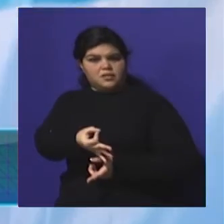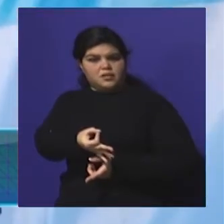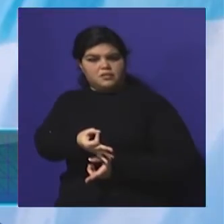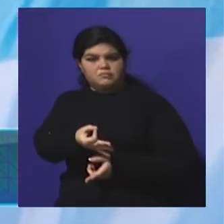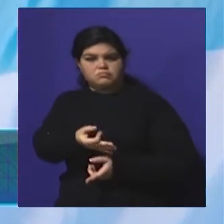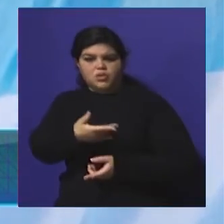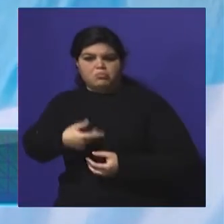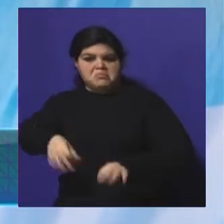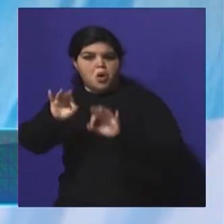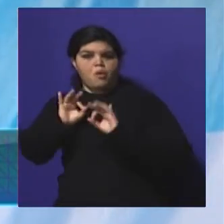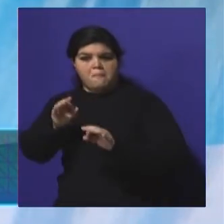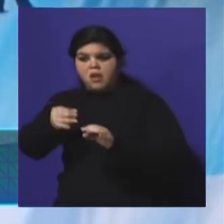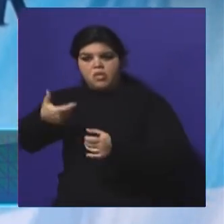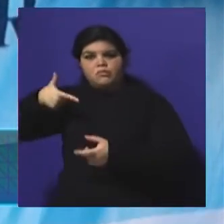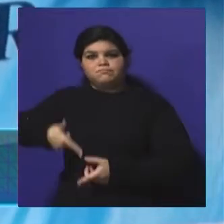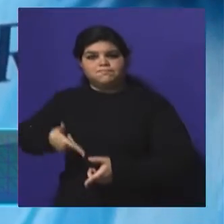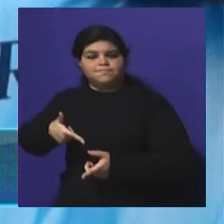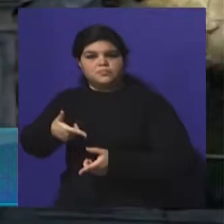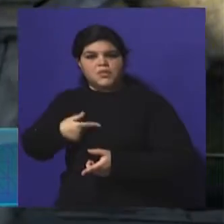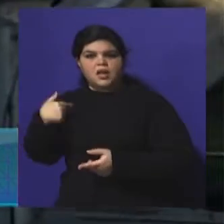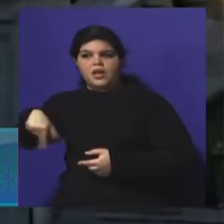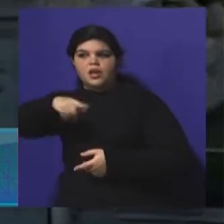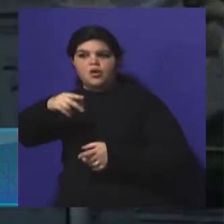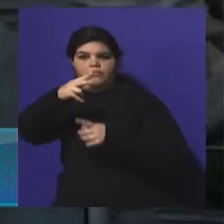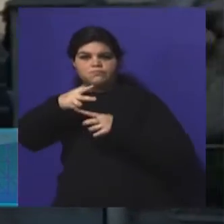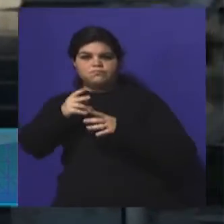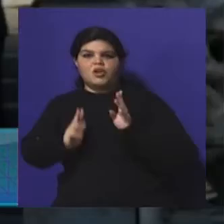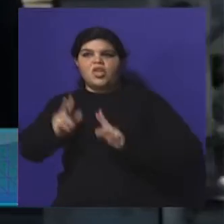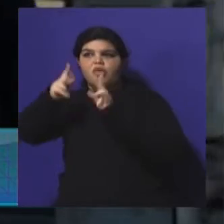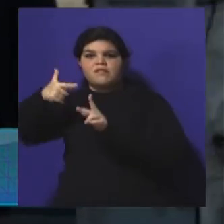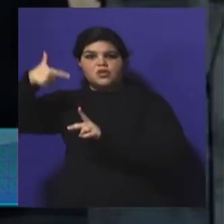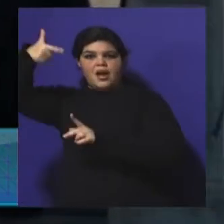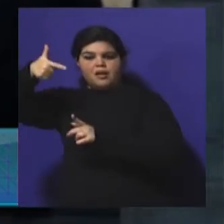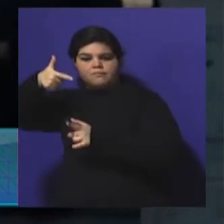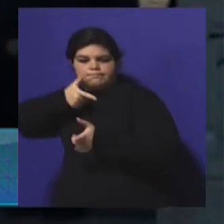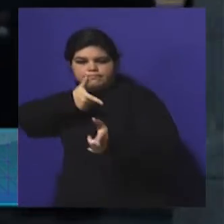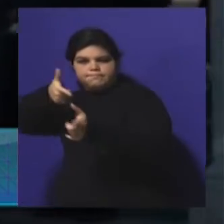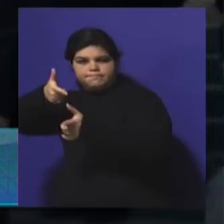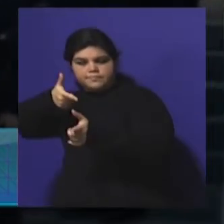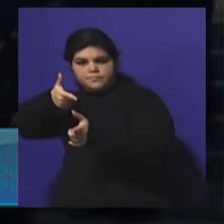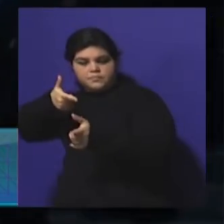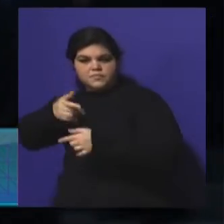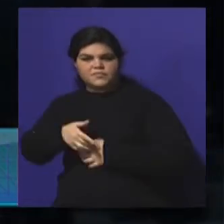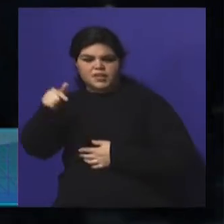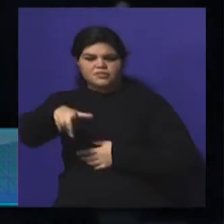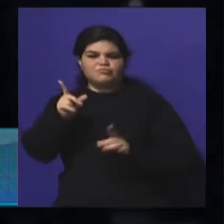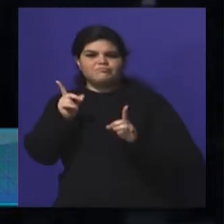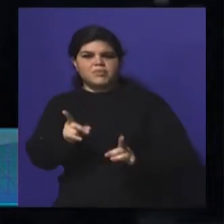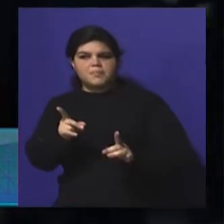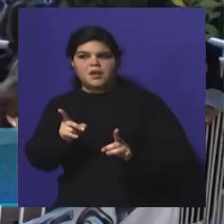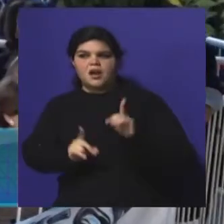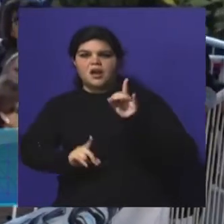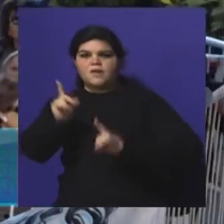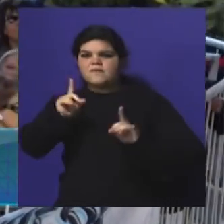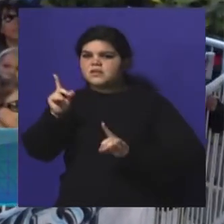reglamentariamente tienen que estar, pero estaban puestos como francotiradores. Básicamente era eso, como francotiradores. También eso fue, no se vio mucho en los